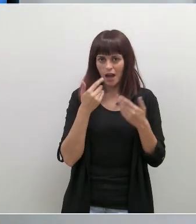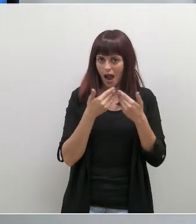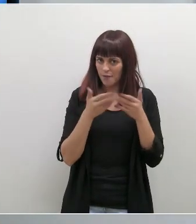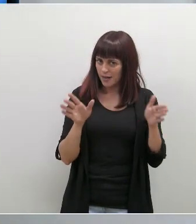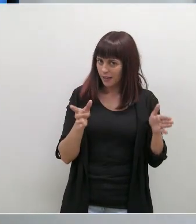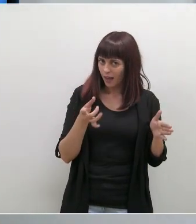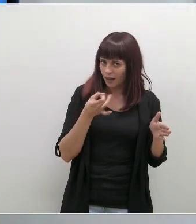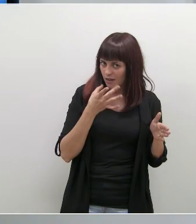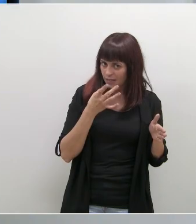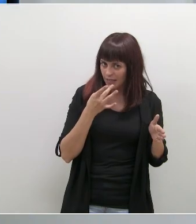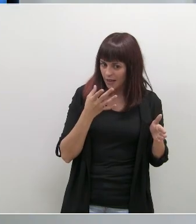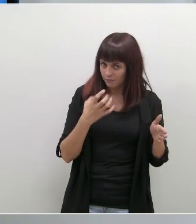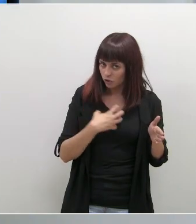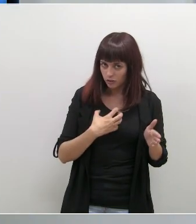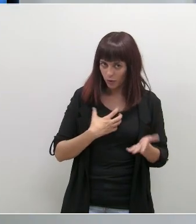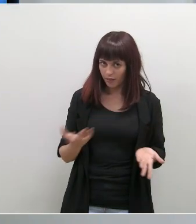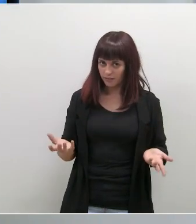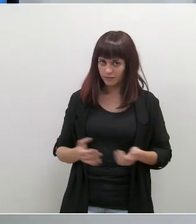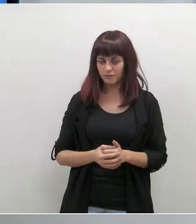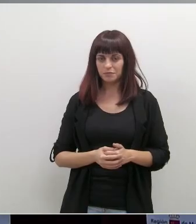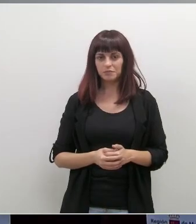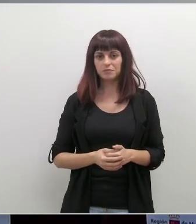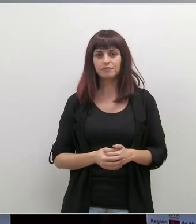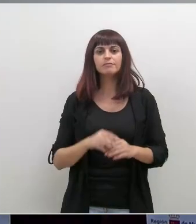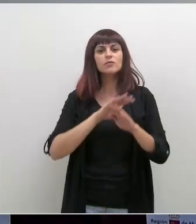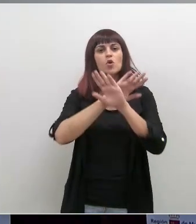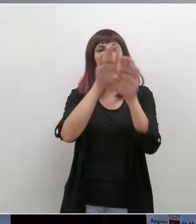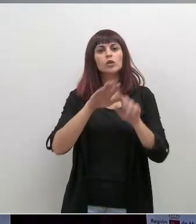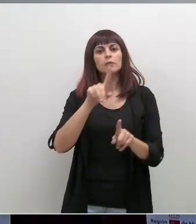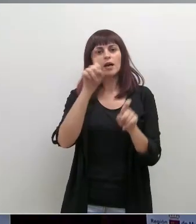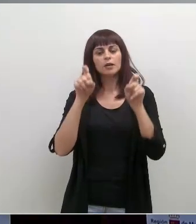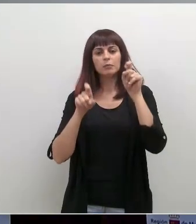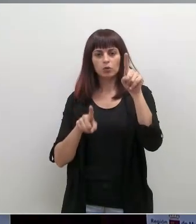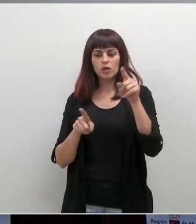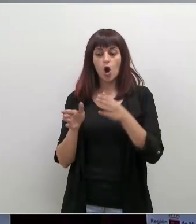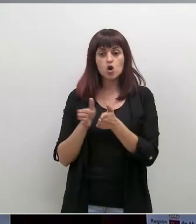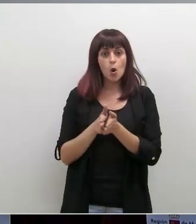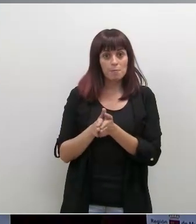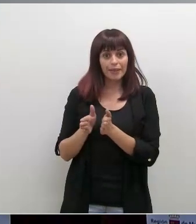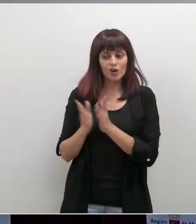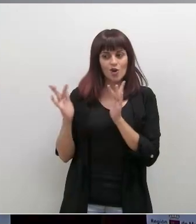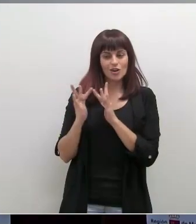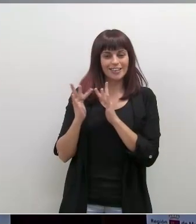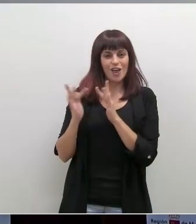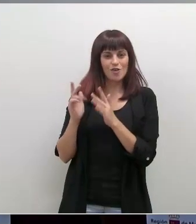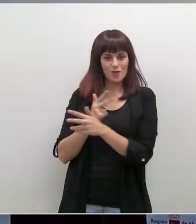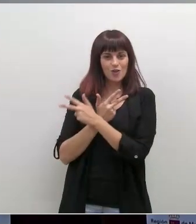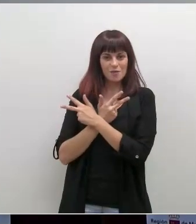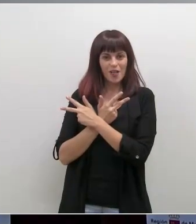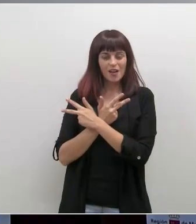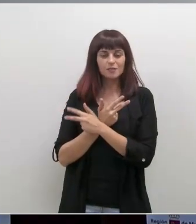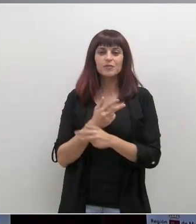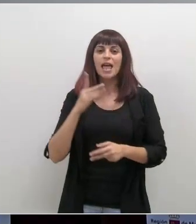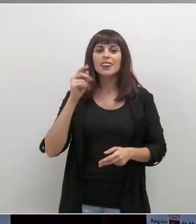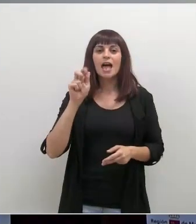las cafeterías en ningún sitio. Tenemos una última cuestión de un compañero que sigue conectado por videollamada.